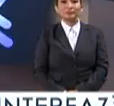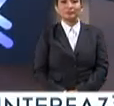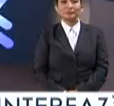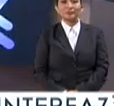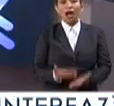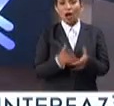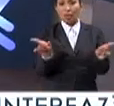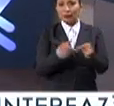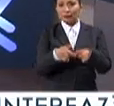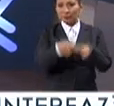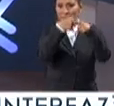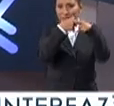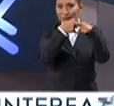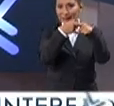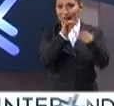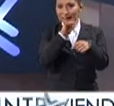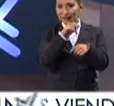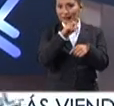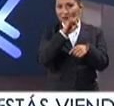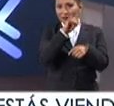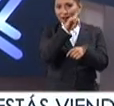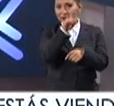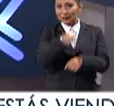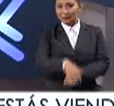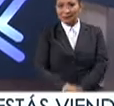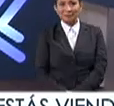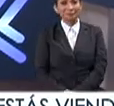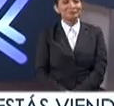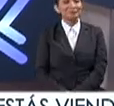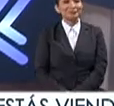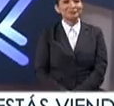vamos a hacer una breve pausa esto es interfaz